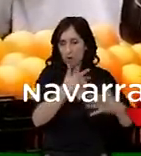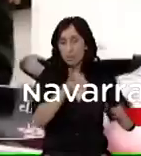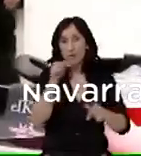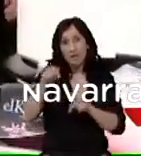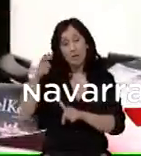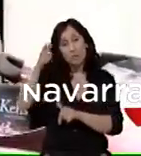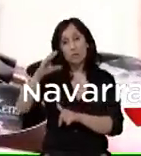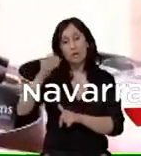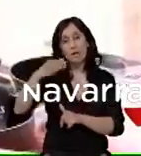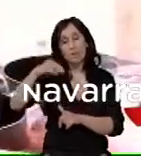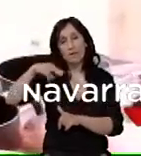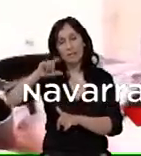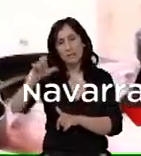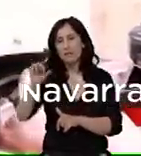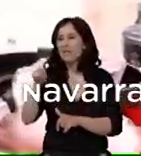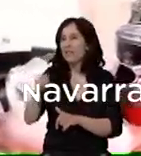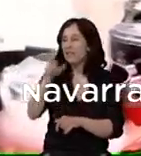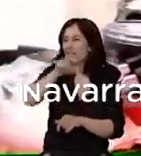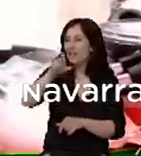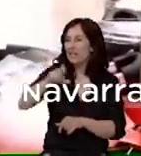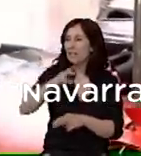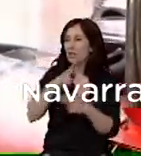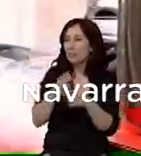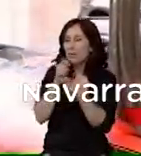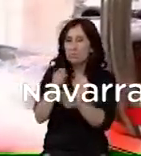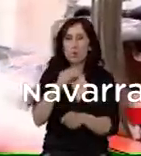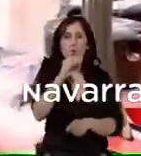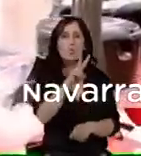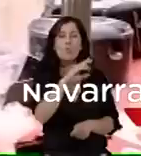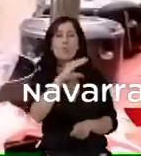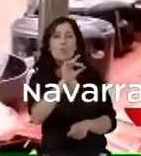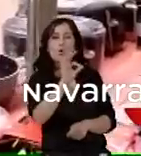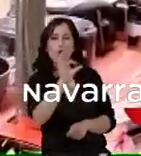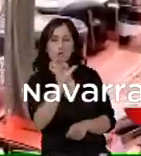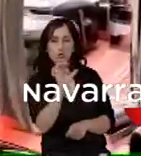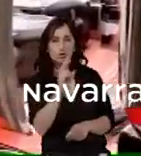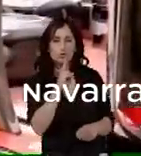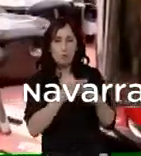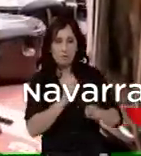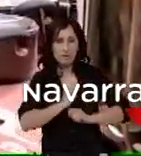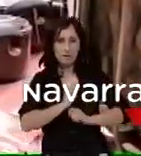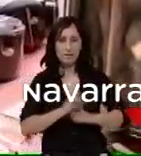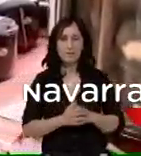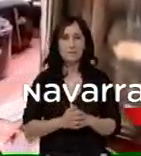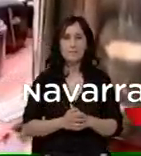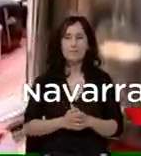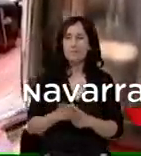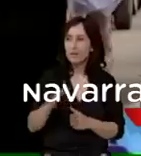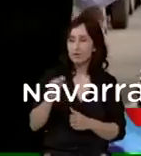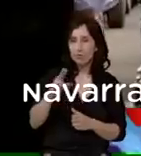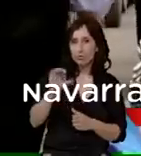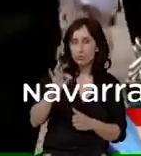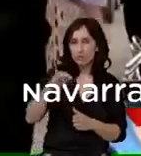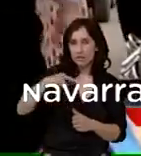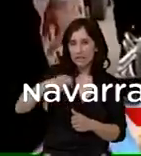Cabanillas? Hablando de curiosidades. Cucos. ¿Por qué? ¿Sois muy cucos? Yo creo que sí. ¿Más que los de fustiñana? Pues de fustiñana